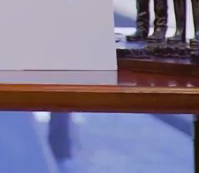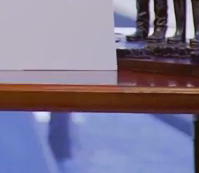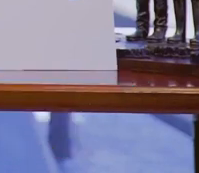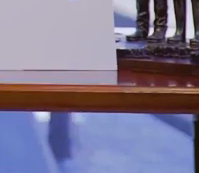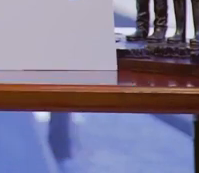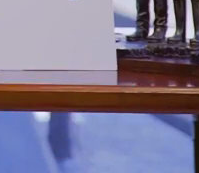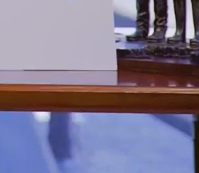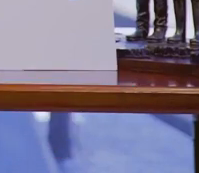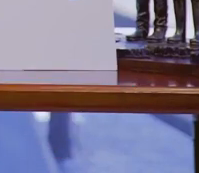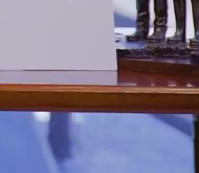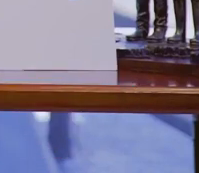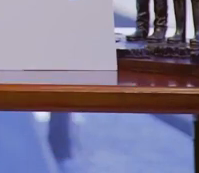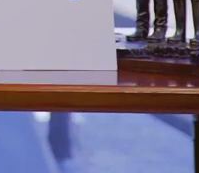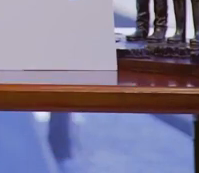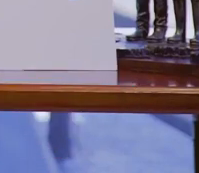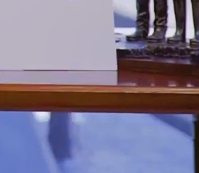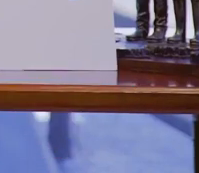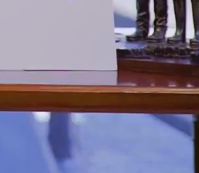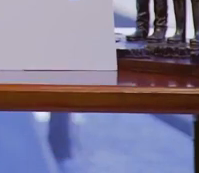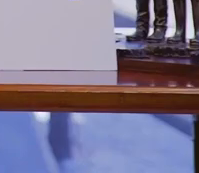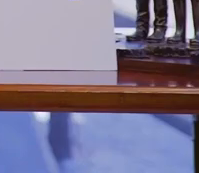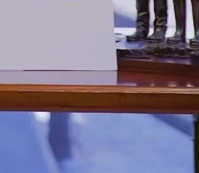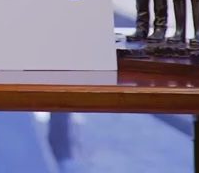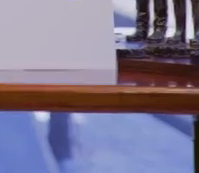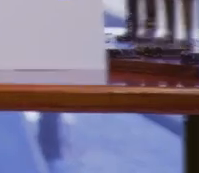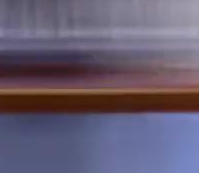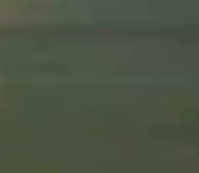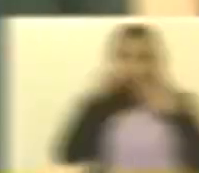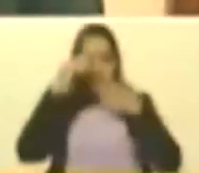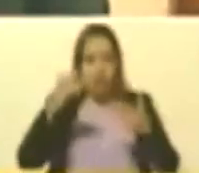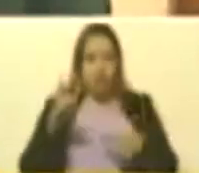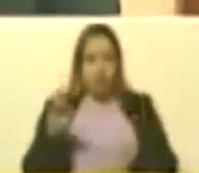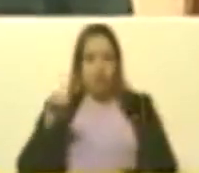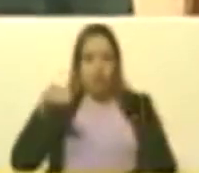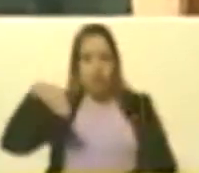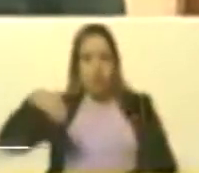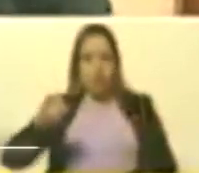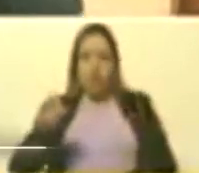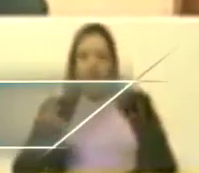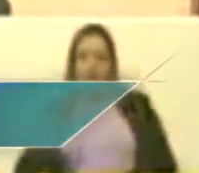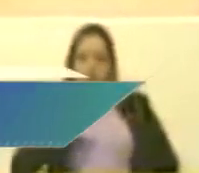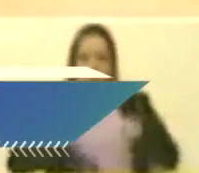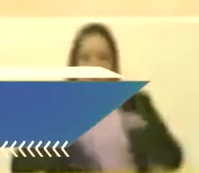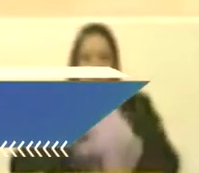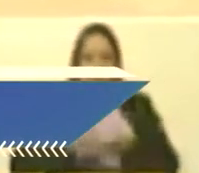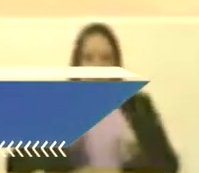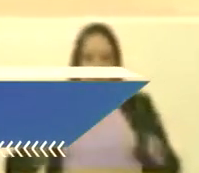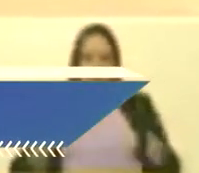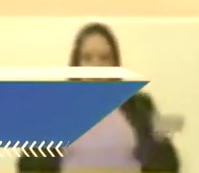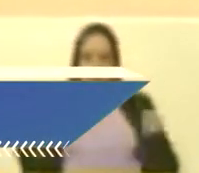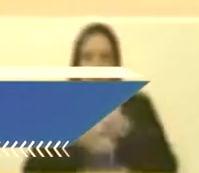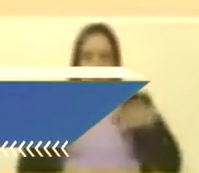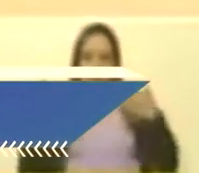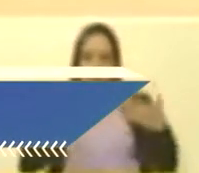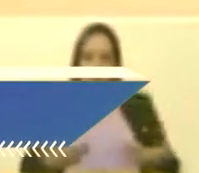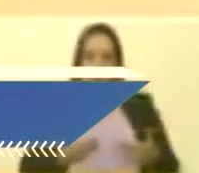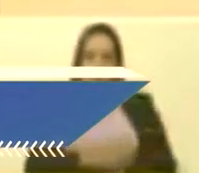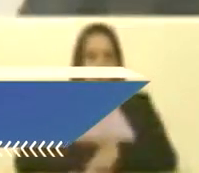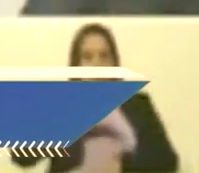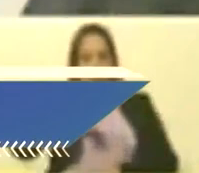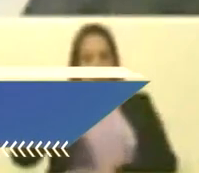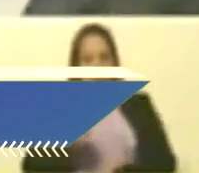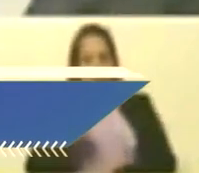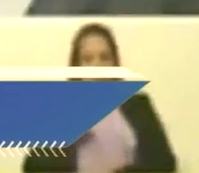Oposición Venezolana desde el Salón Boyacá del Palacio de Miraflores, con el propósito de activar el diálogo con las oposiciones de